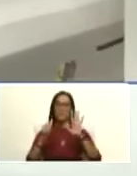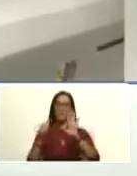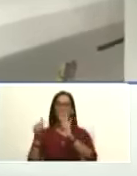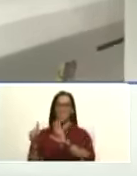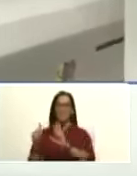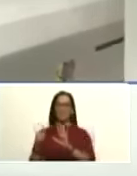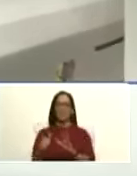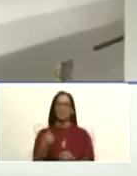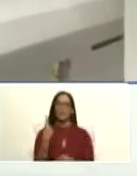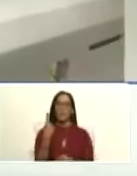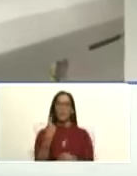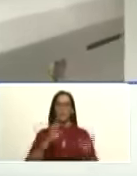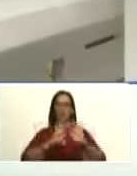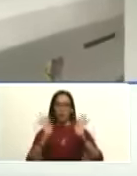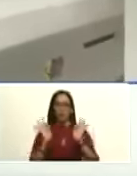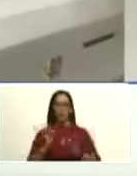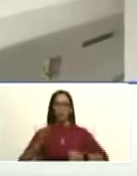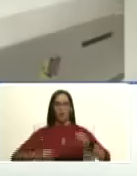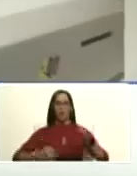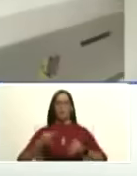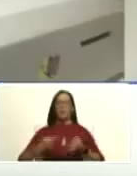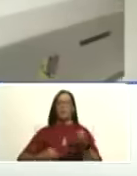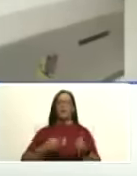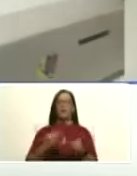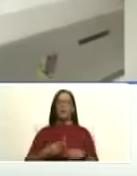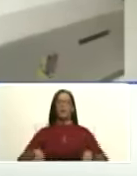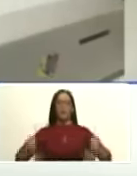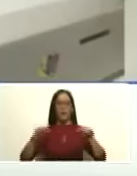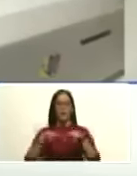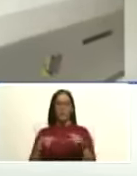único instrumento jurídico válido para